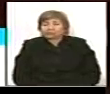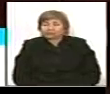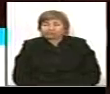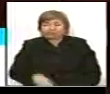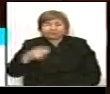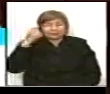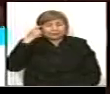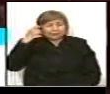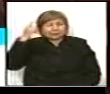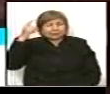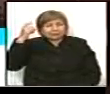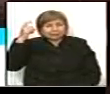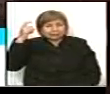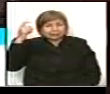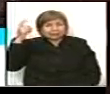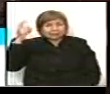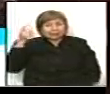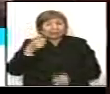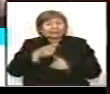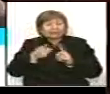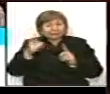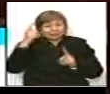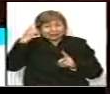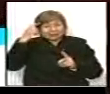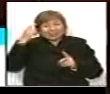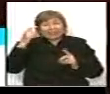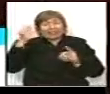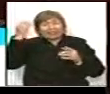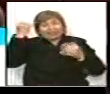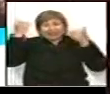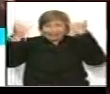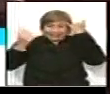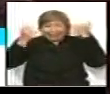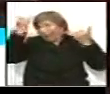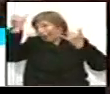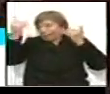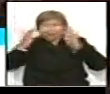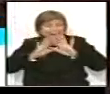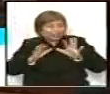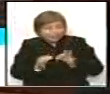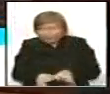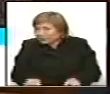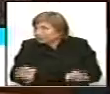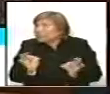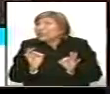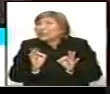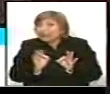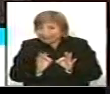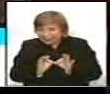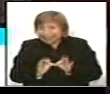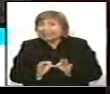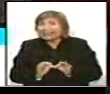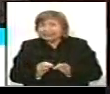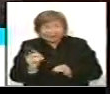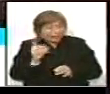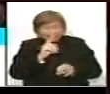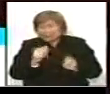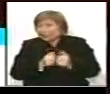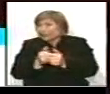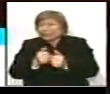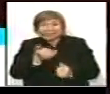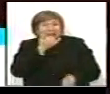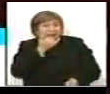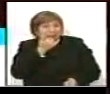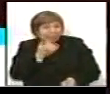Sueños. Y ahí entra la diferencia entre sueños y fantasías, que es bien importante, para que ustedes no persigan lo